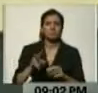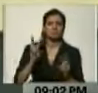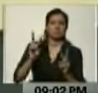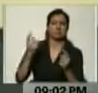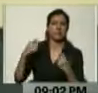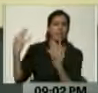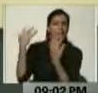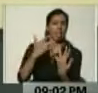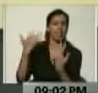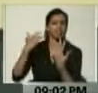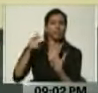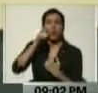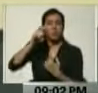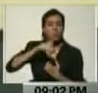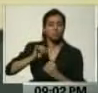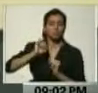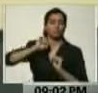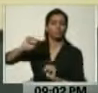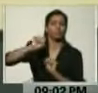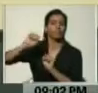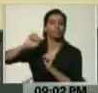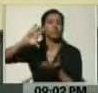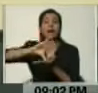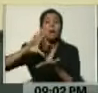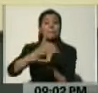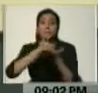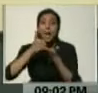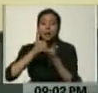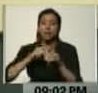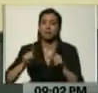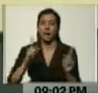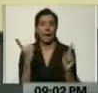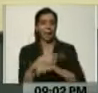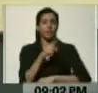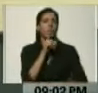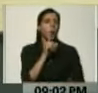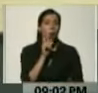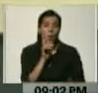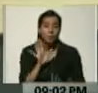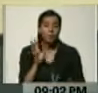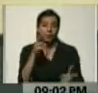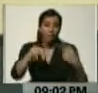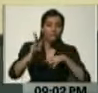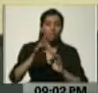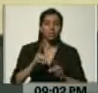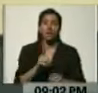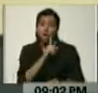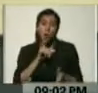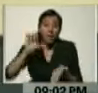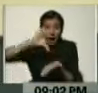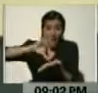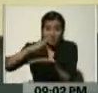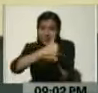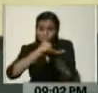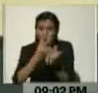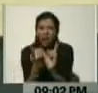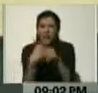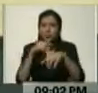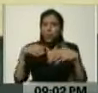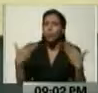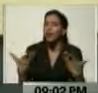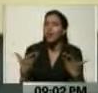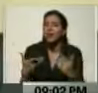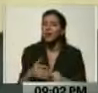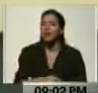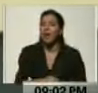de engañar, resienten al capitalismo, entonces le cambiaron el nombre y transformaron el nombre del capitalismo